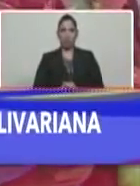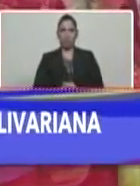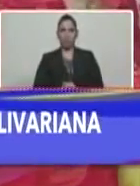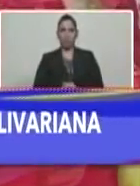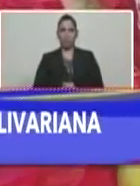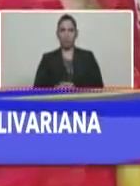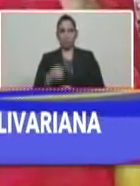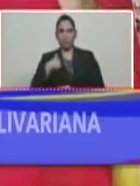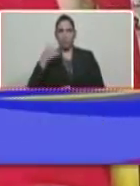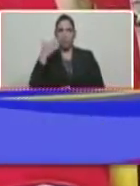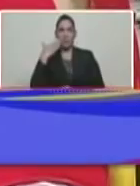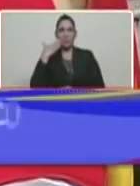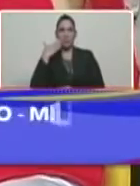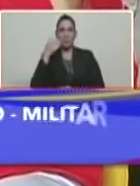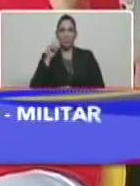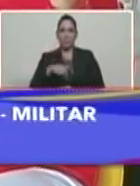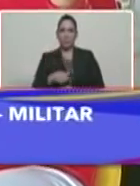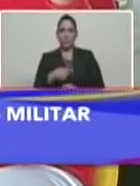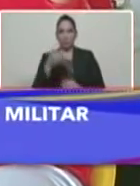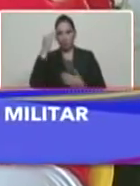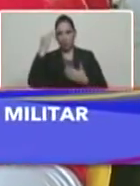madre.